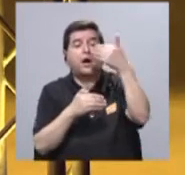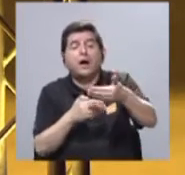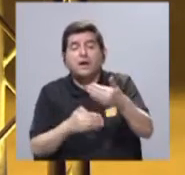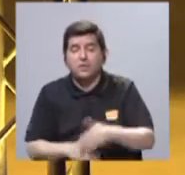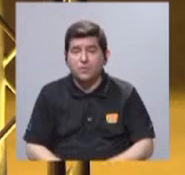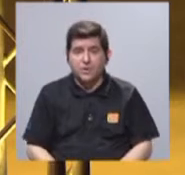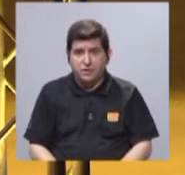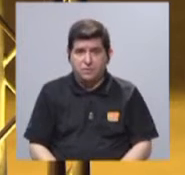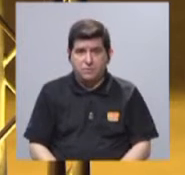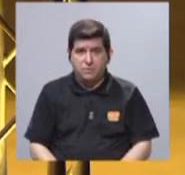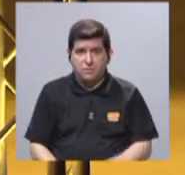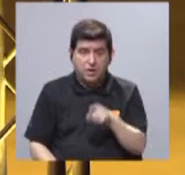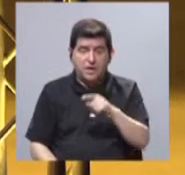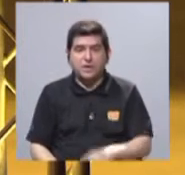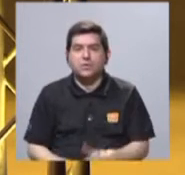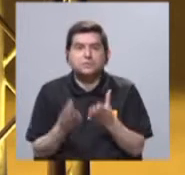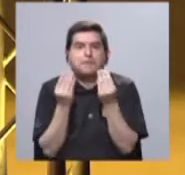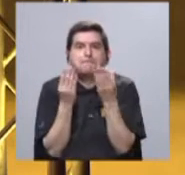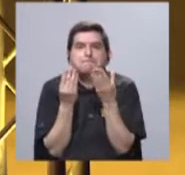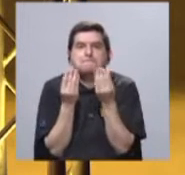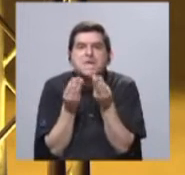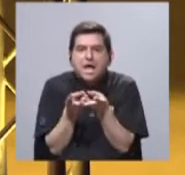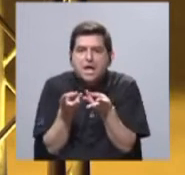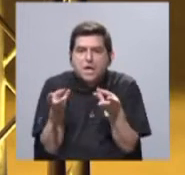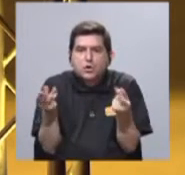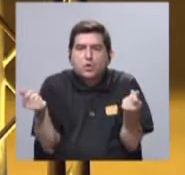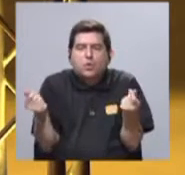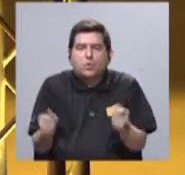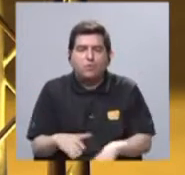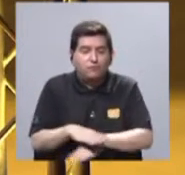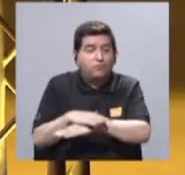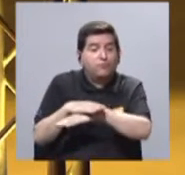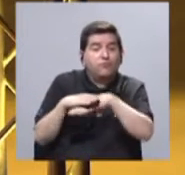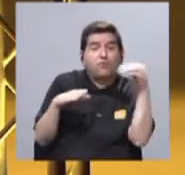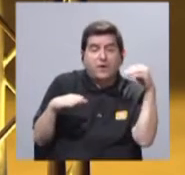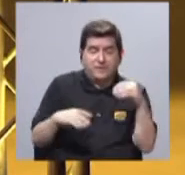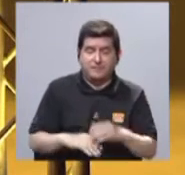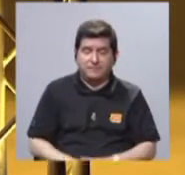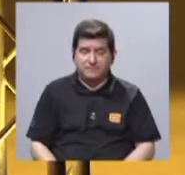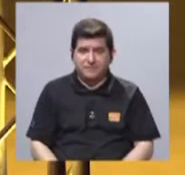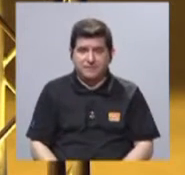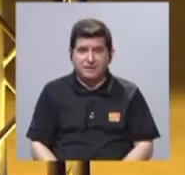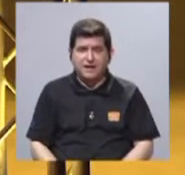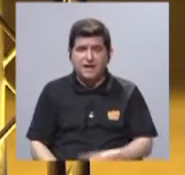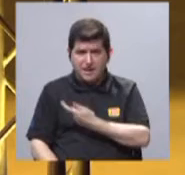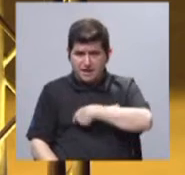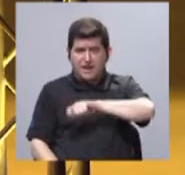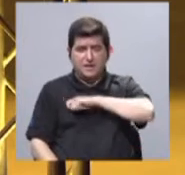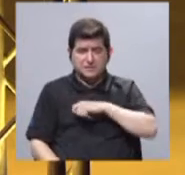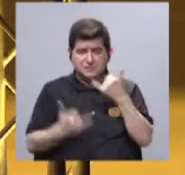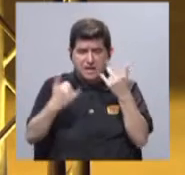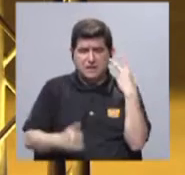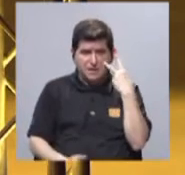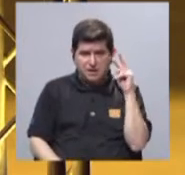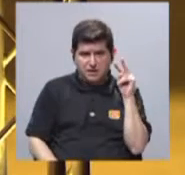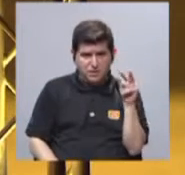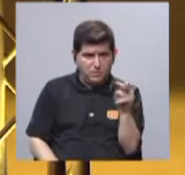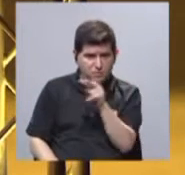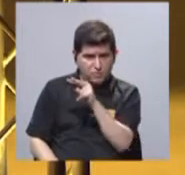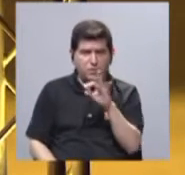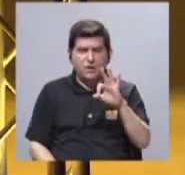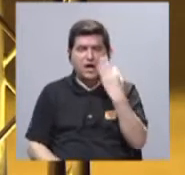generando un terror un miedo muy poco por fuera en este momento en español estamos viendo no los